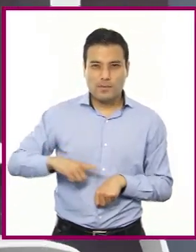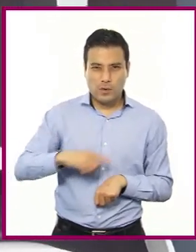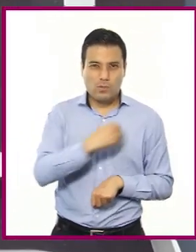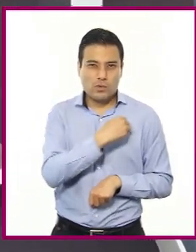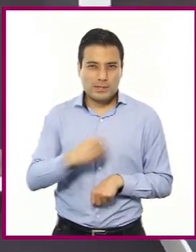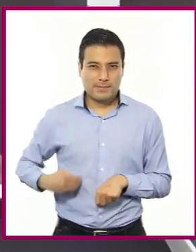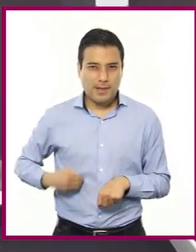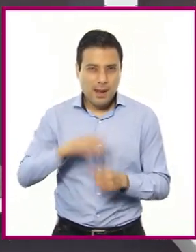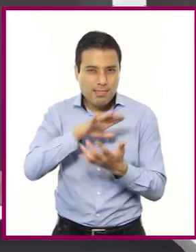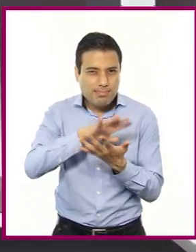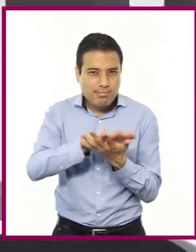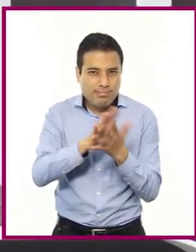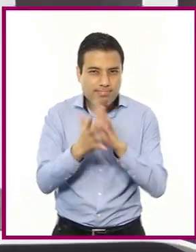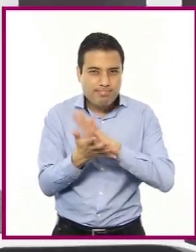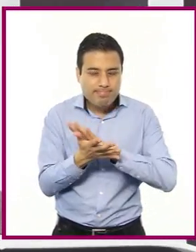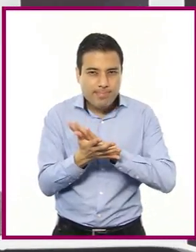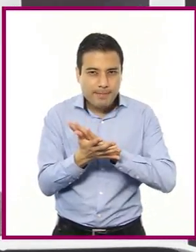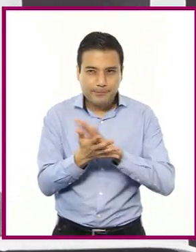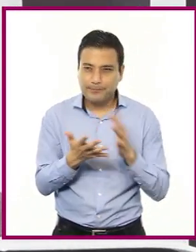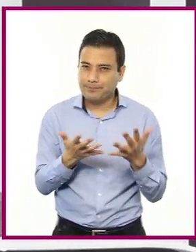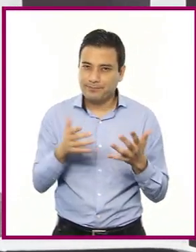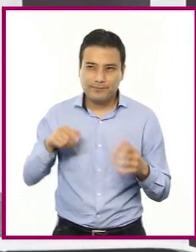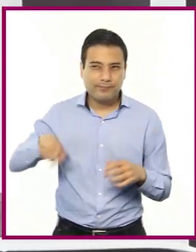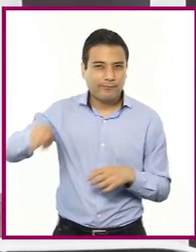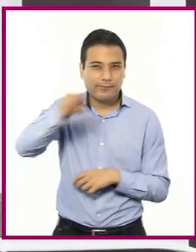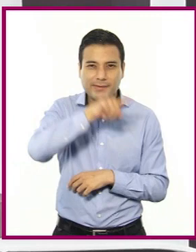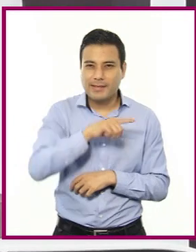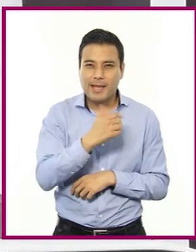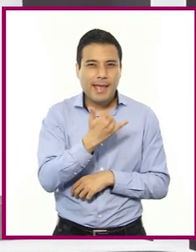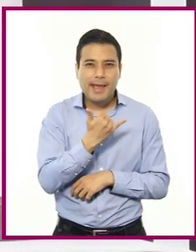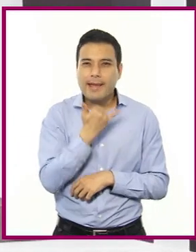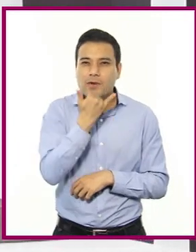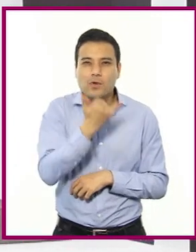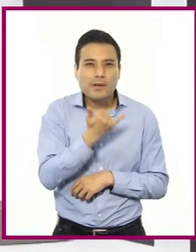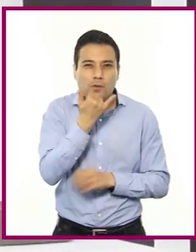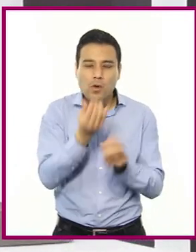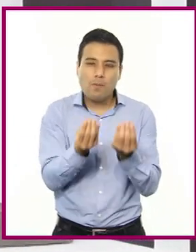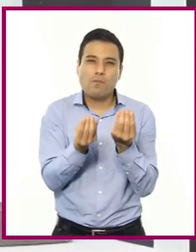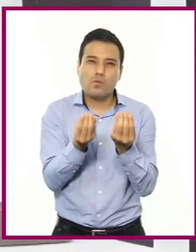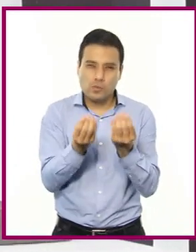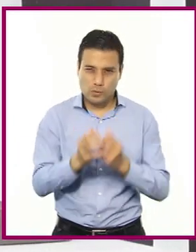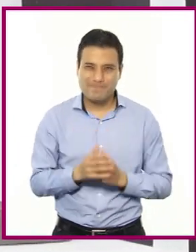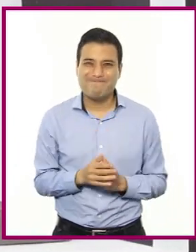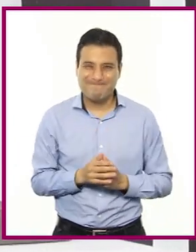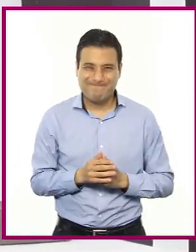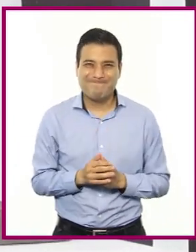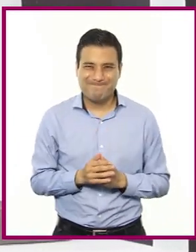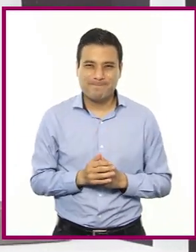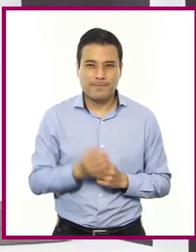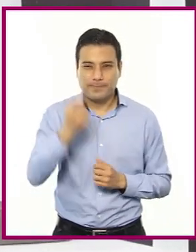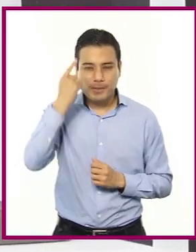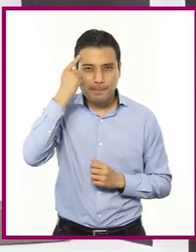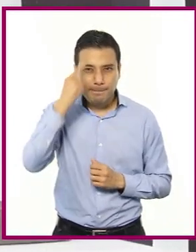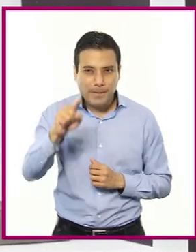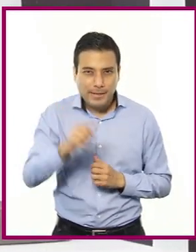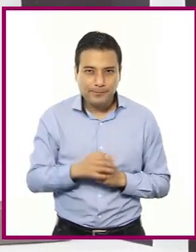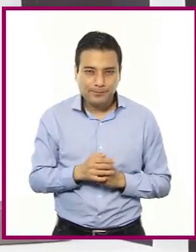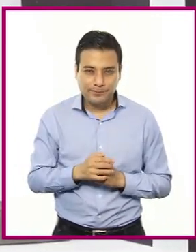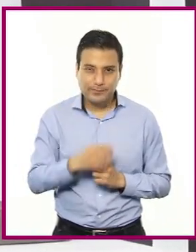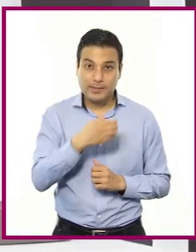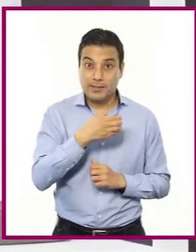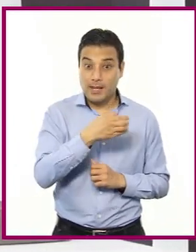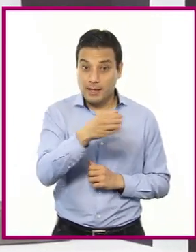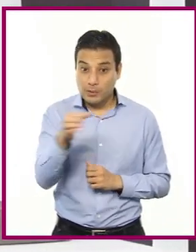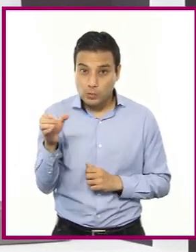que deliberadamente cometían errores en los planos de localización o en las afectaciones para permitir que los agricultores